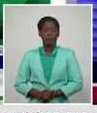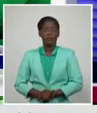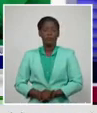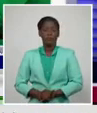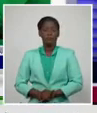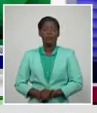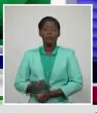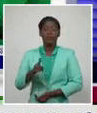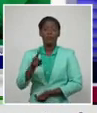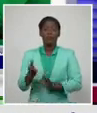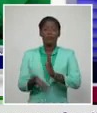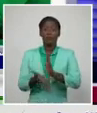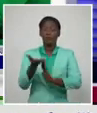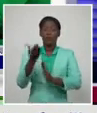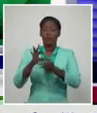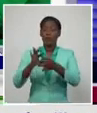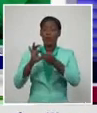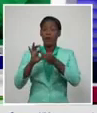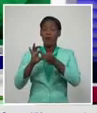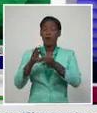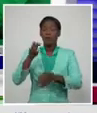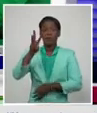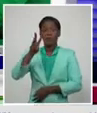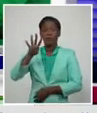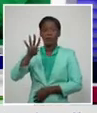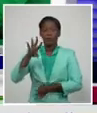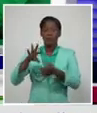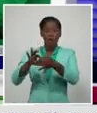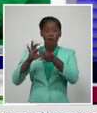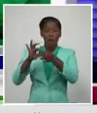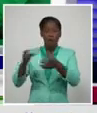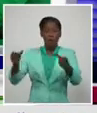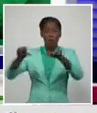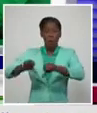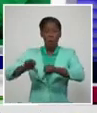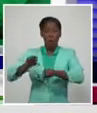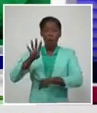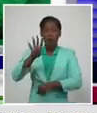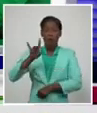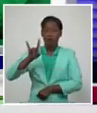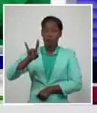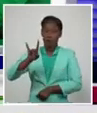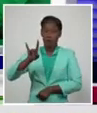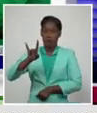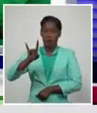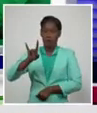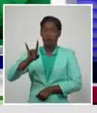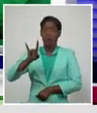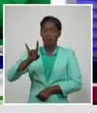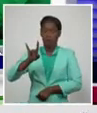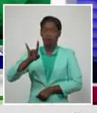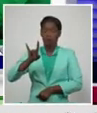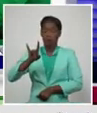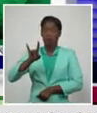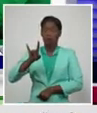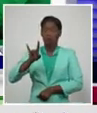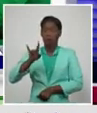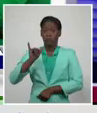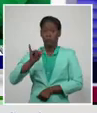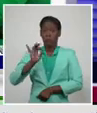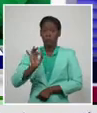34 y se incrementan los graves a 49. Esto entraña mucho